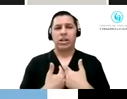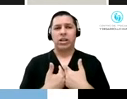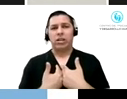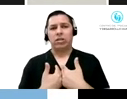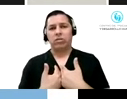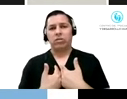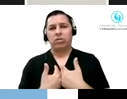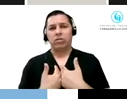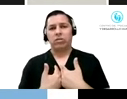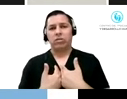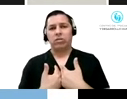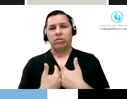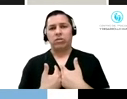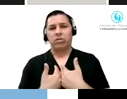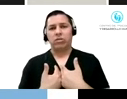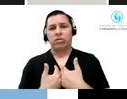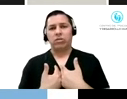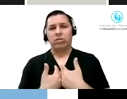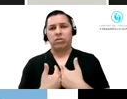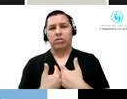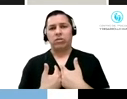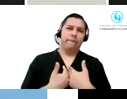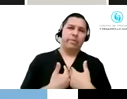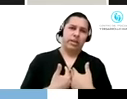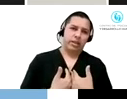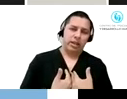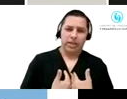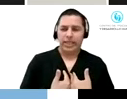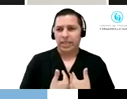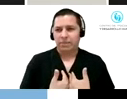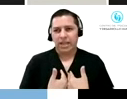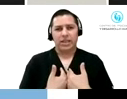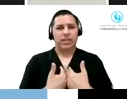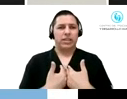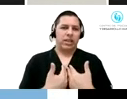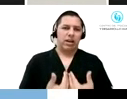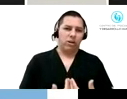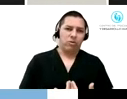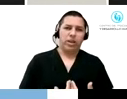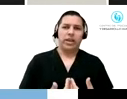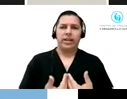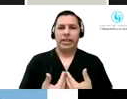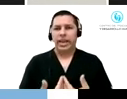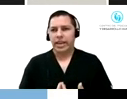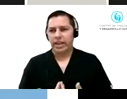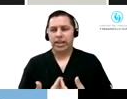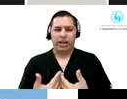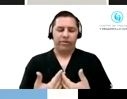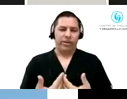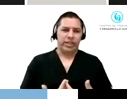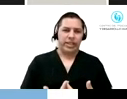una condición socioeconómica X, es de tez blanca, a una mujer de